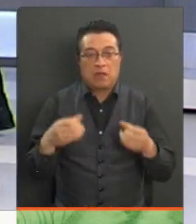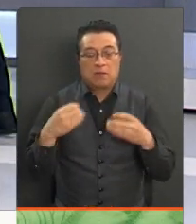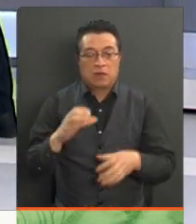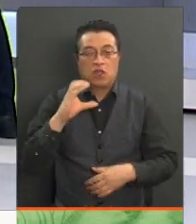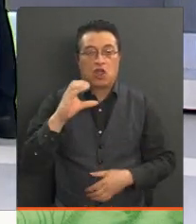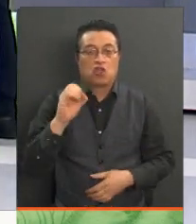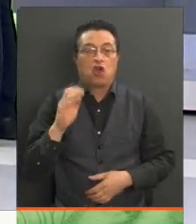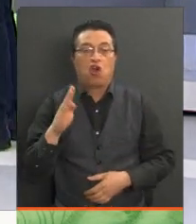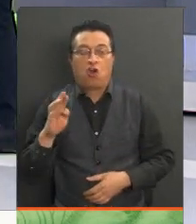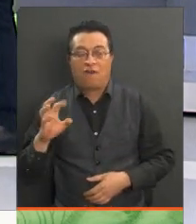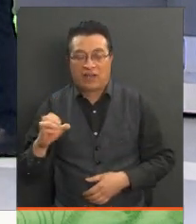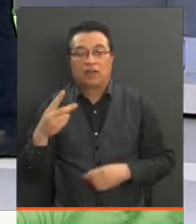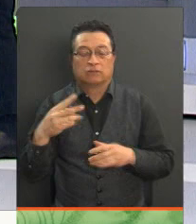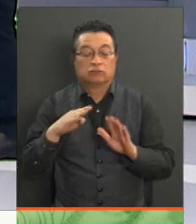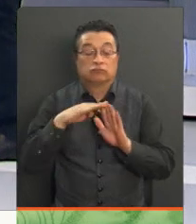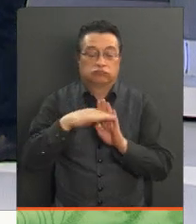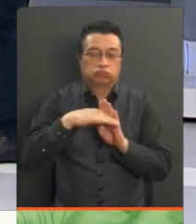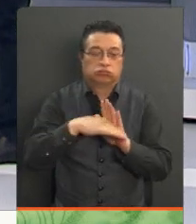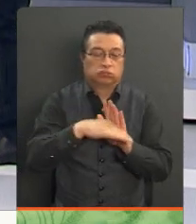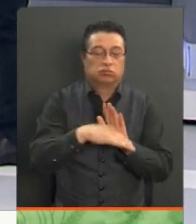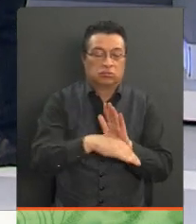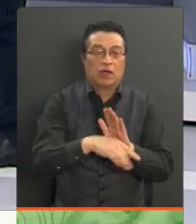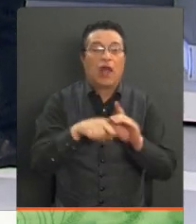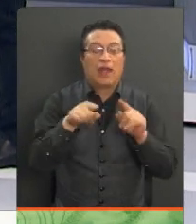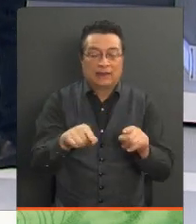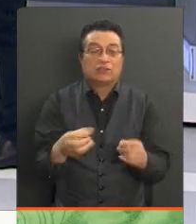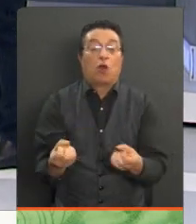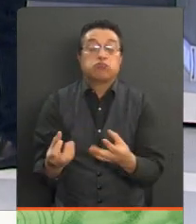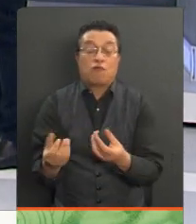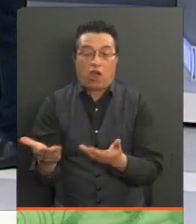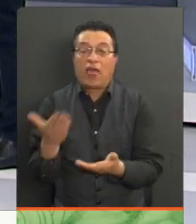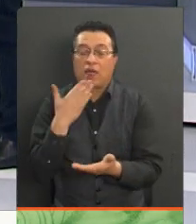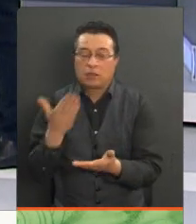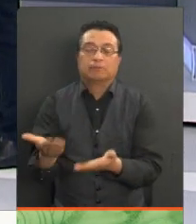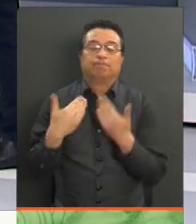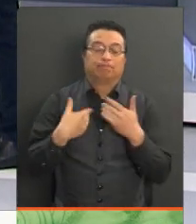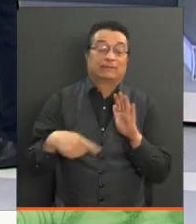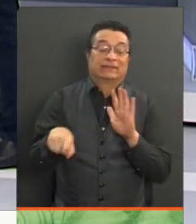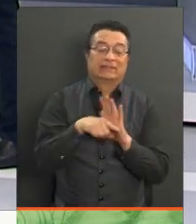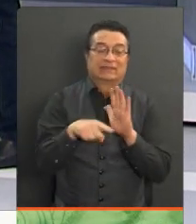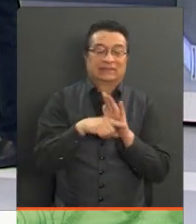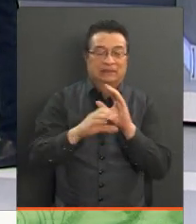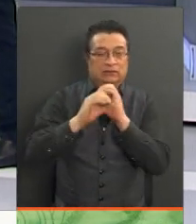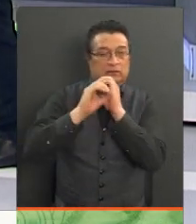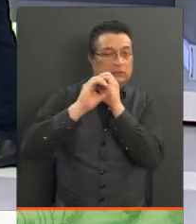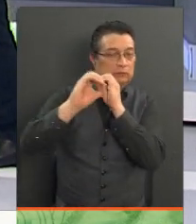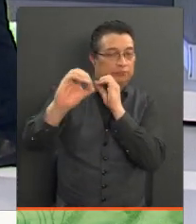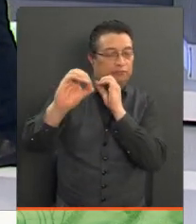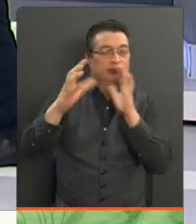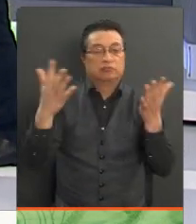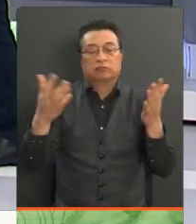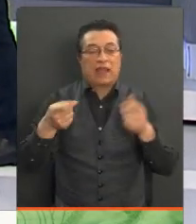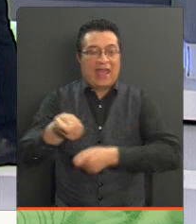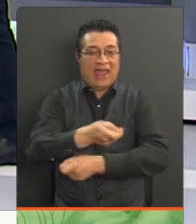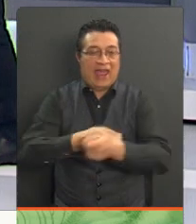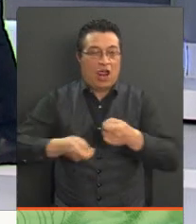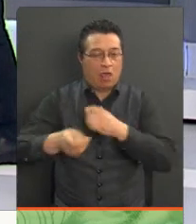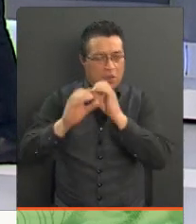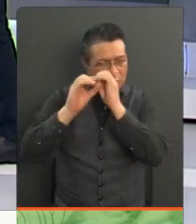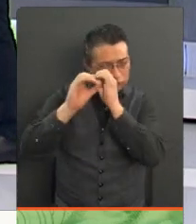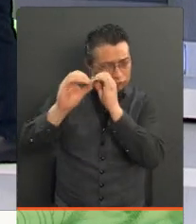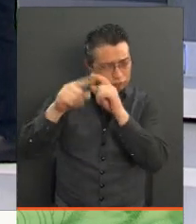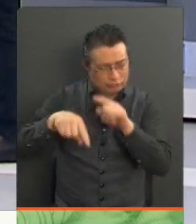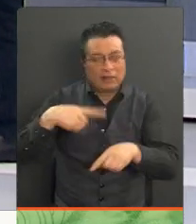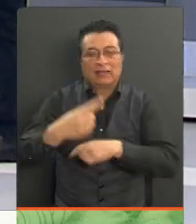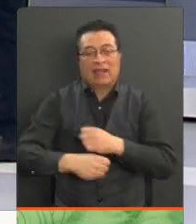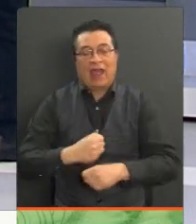lo que veníamos observando, y eso obviamente también genera un golpe negativo en las proyecciones que hay de nuestra economía para este año. Bueno, y